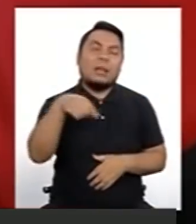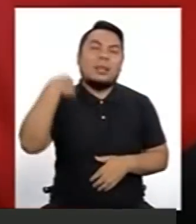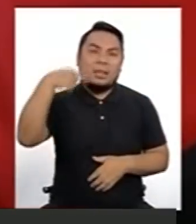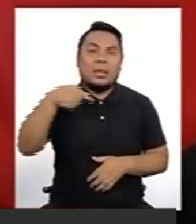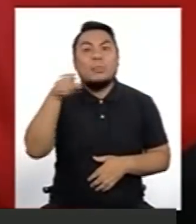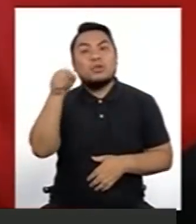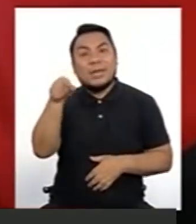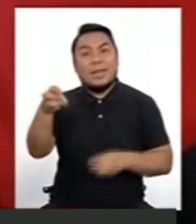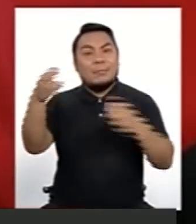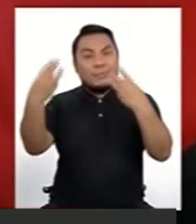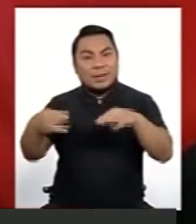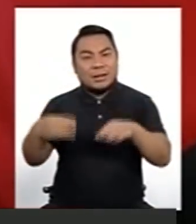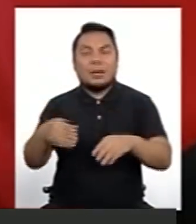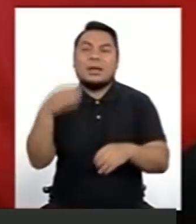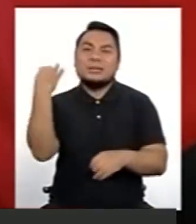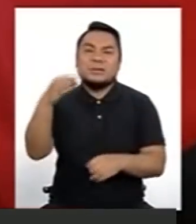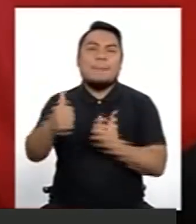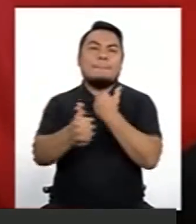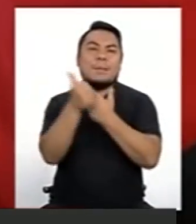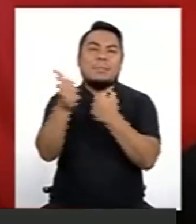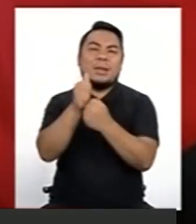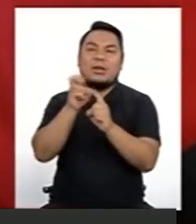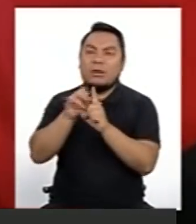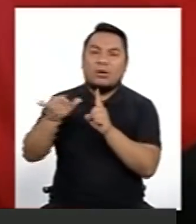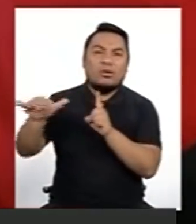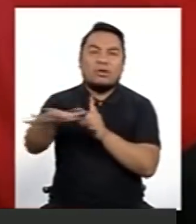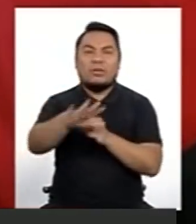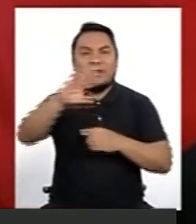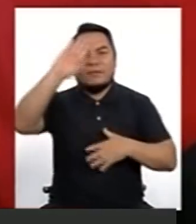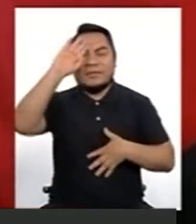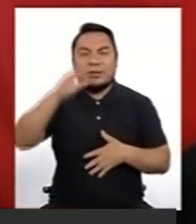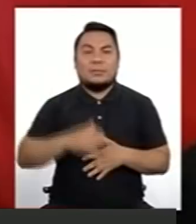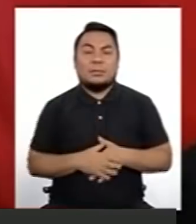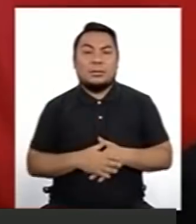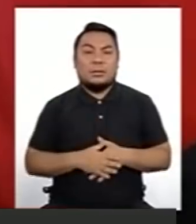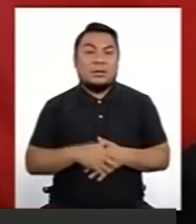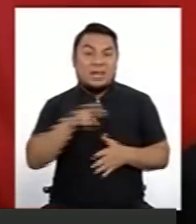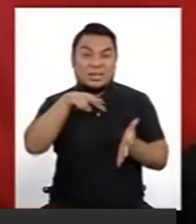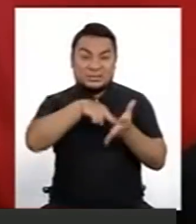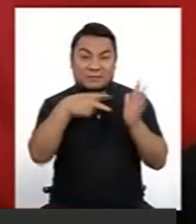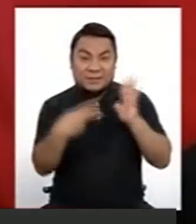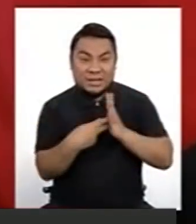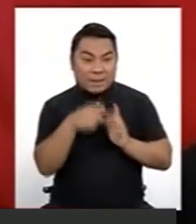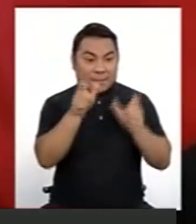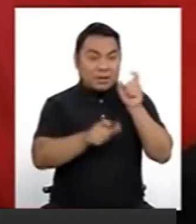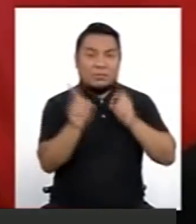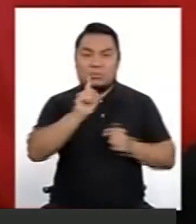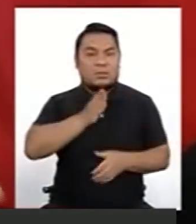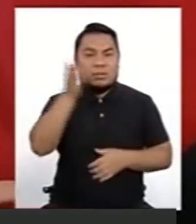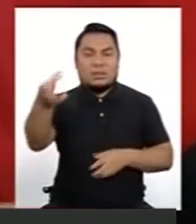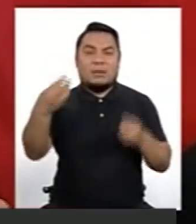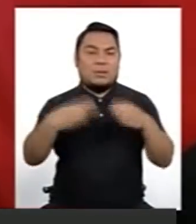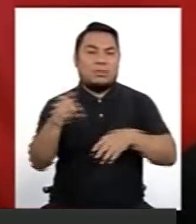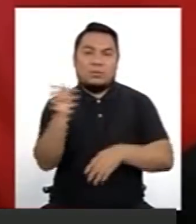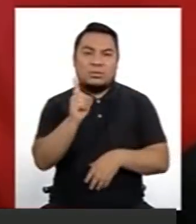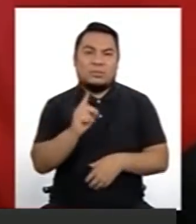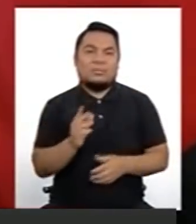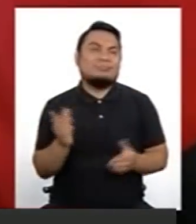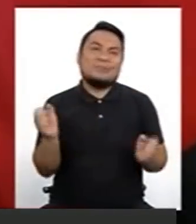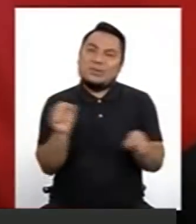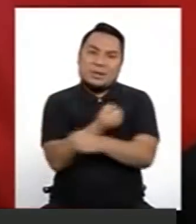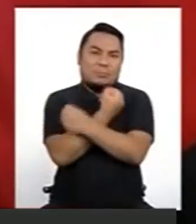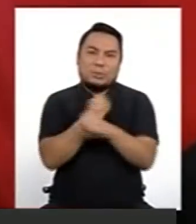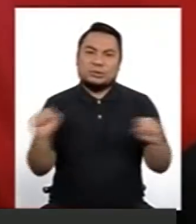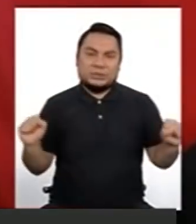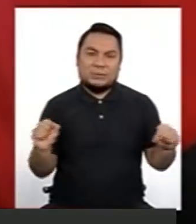centros de contagio. Y entonces, ¿qué quiere decir? ¿Que la gente no va a ir al mercado? Imposible. ¿Dónde va a comprar sus